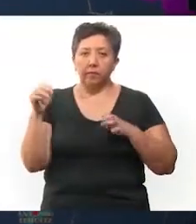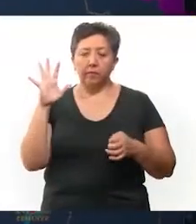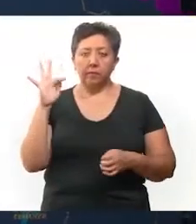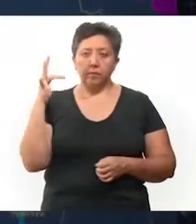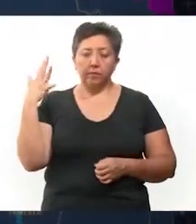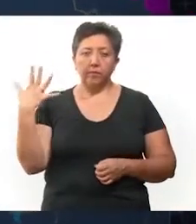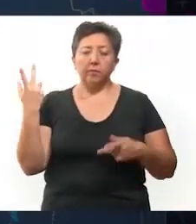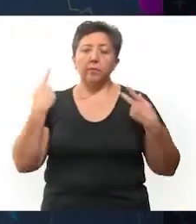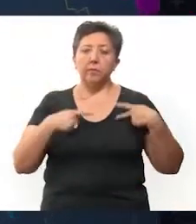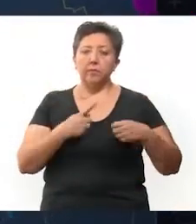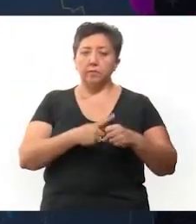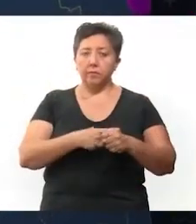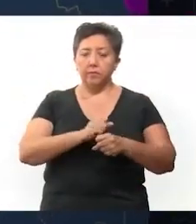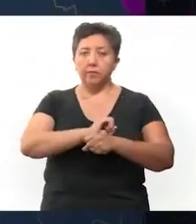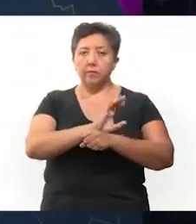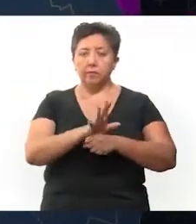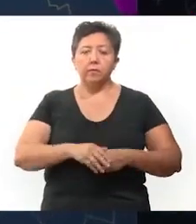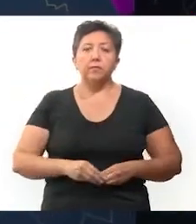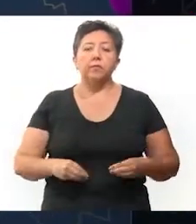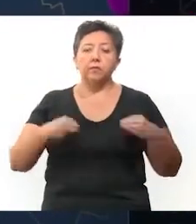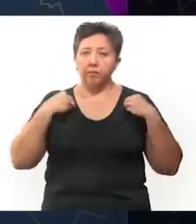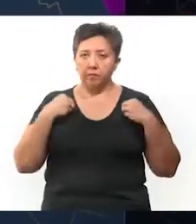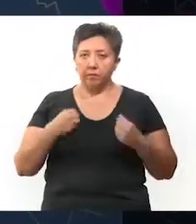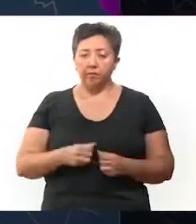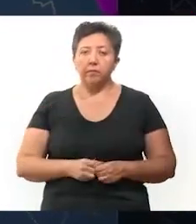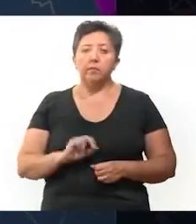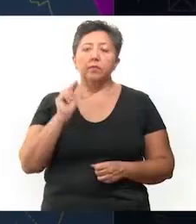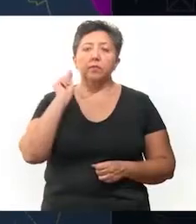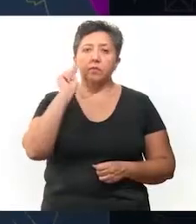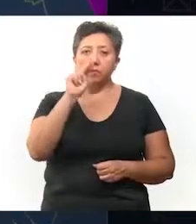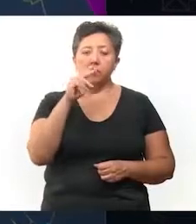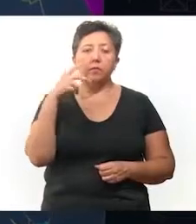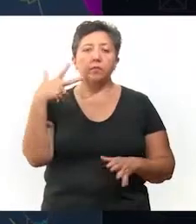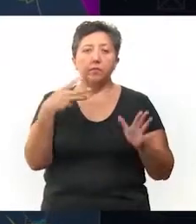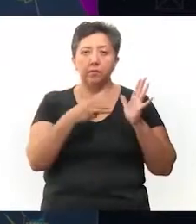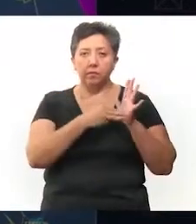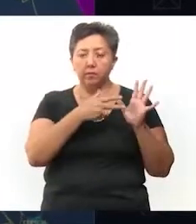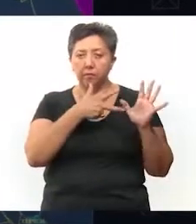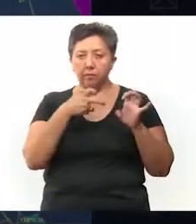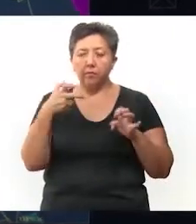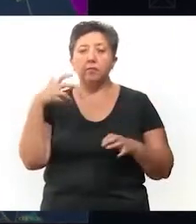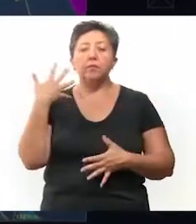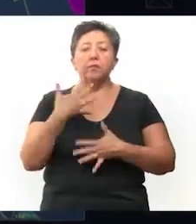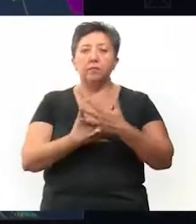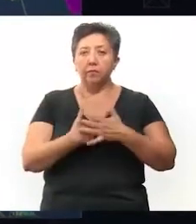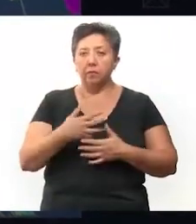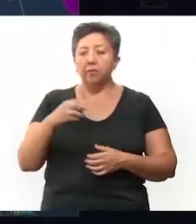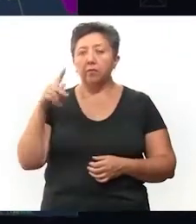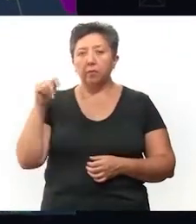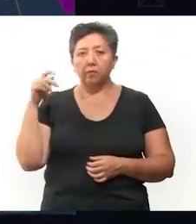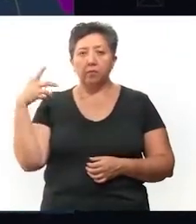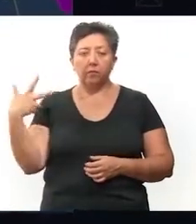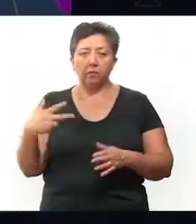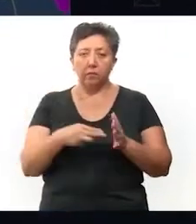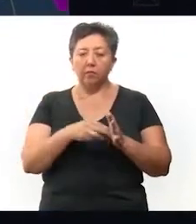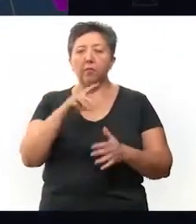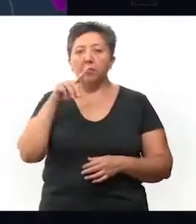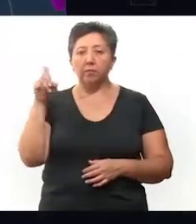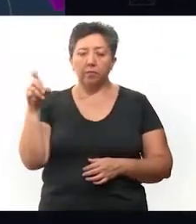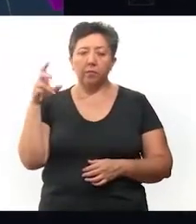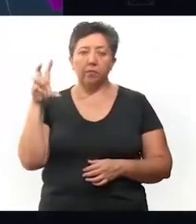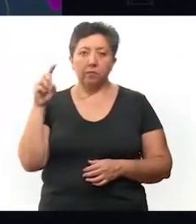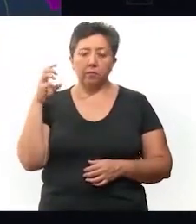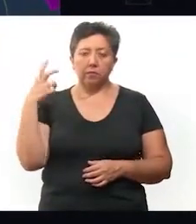31.645 personas contagiadas de coronavirus, que viven en la zona norte 8.815, en la zona oriente